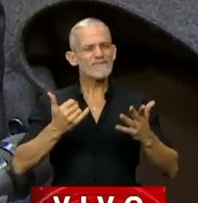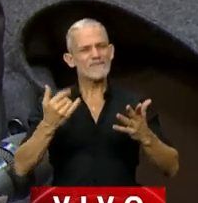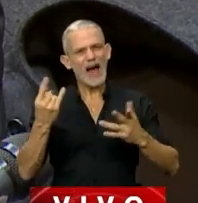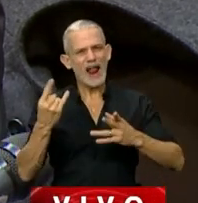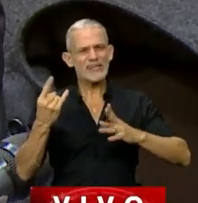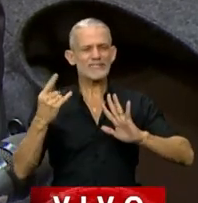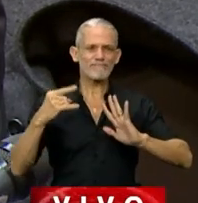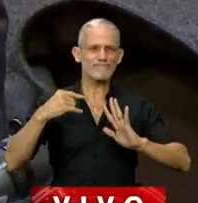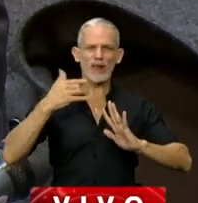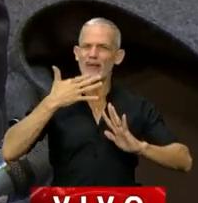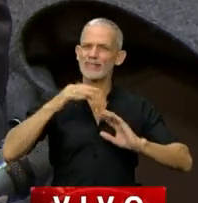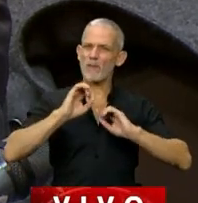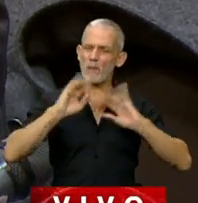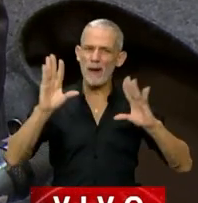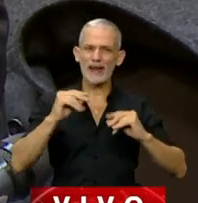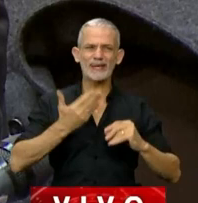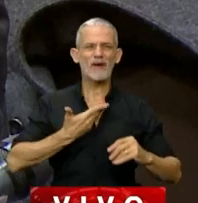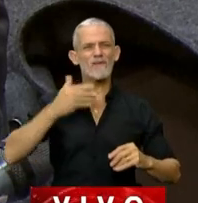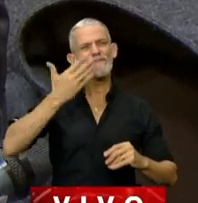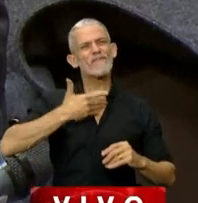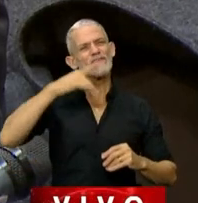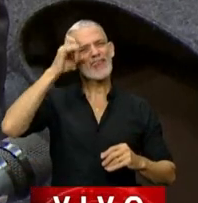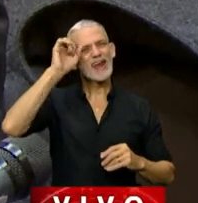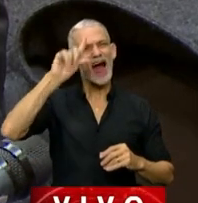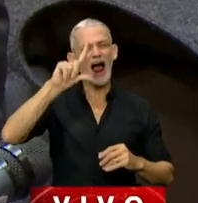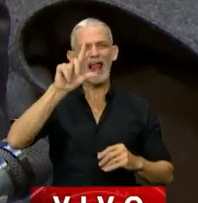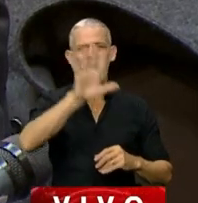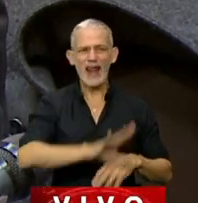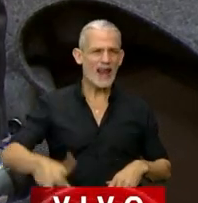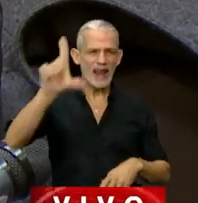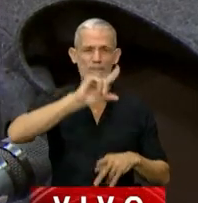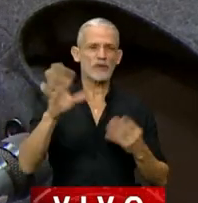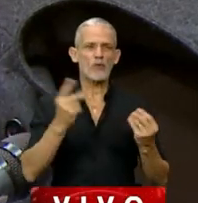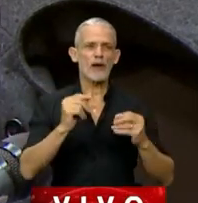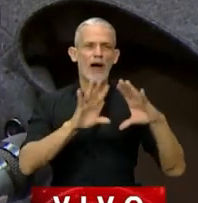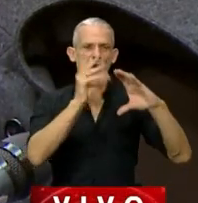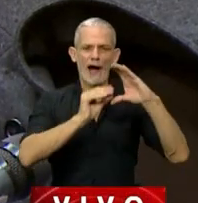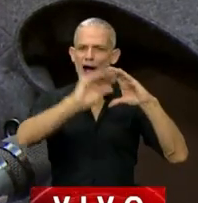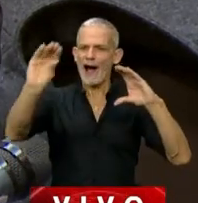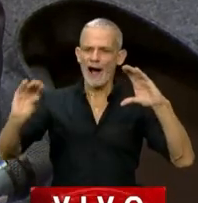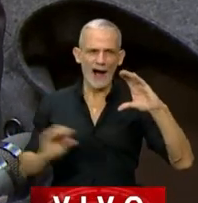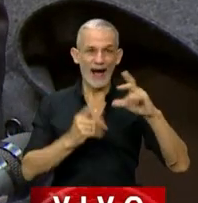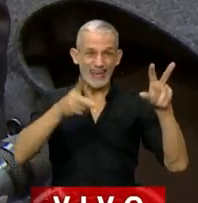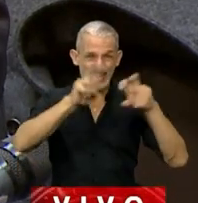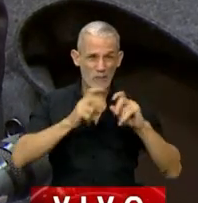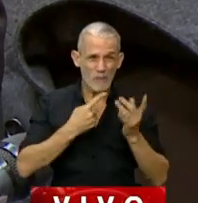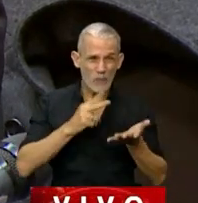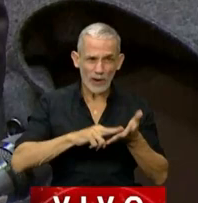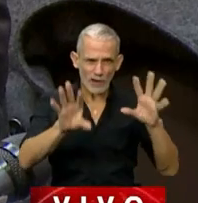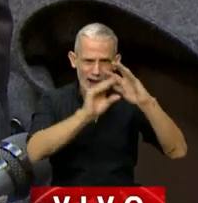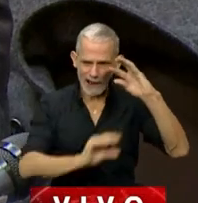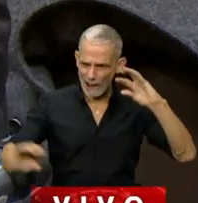Hay una falsa o una incorrecta interpretación de lo que es el federalismo. El federalismo no es la redistribución de recursos fiscales.